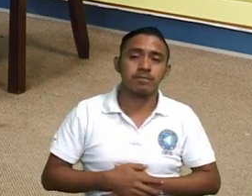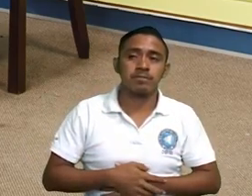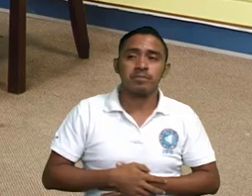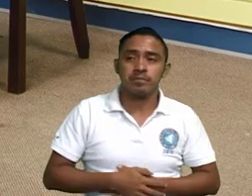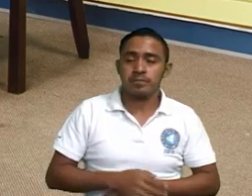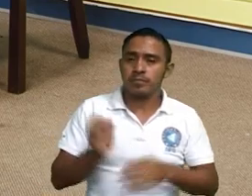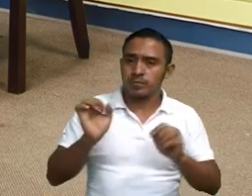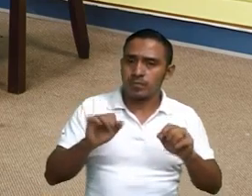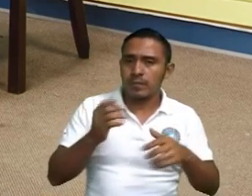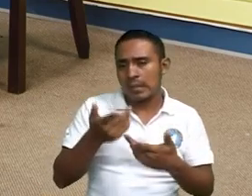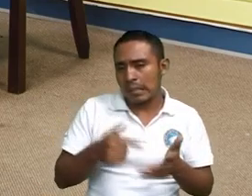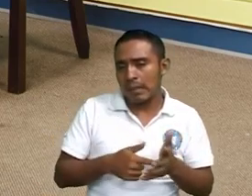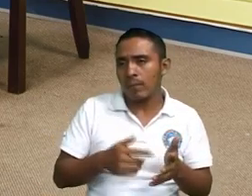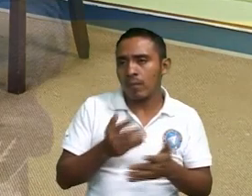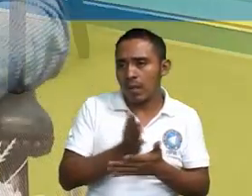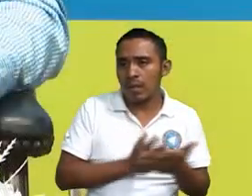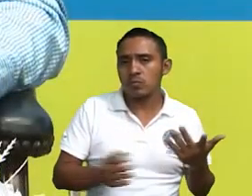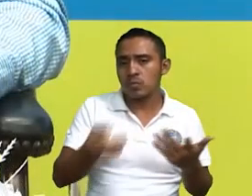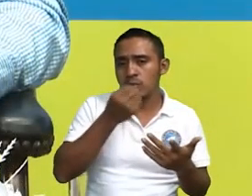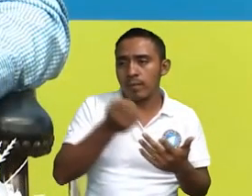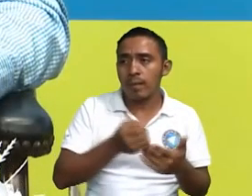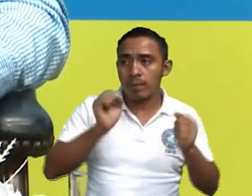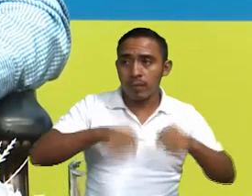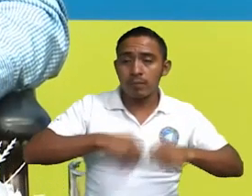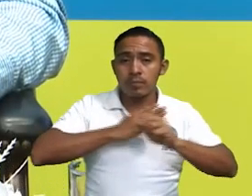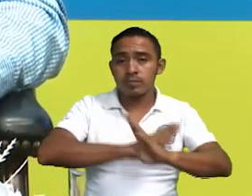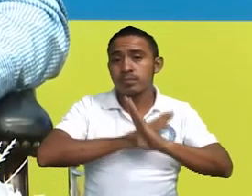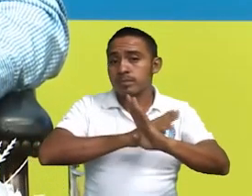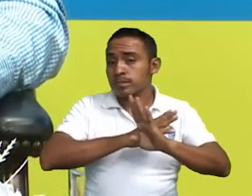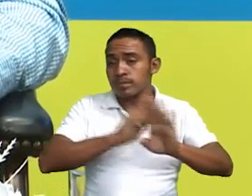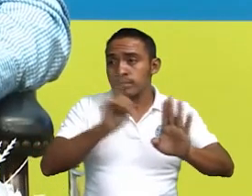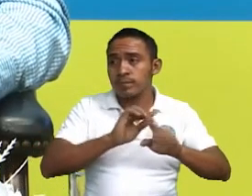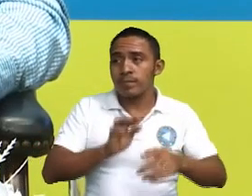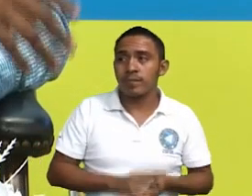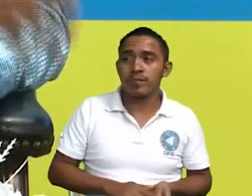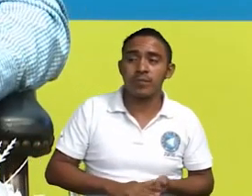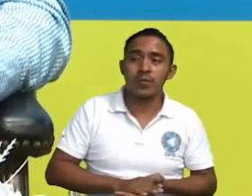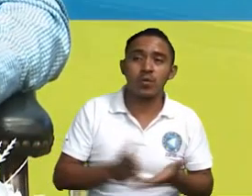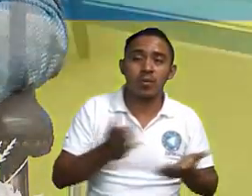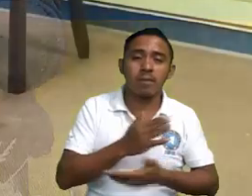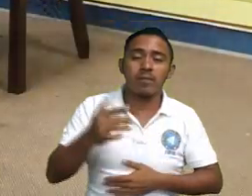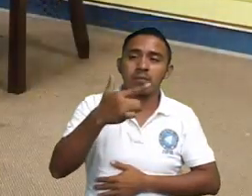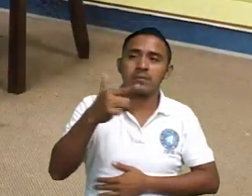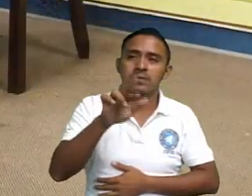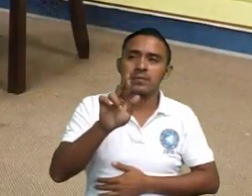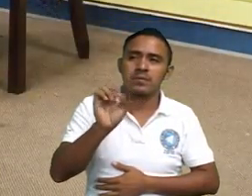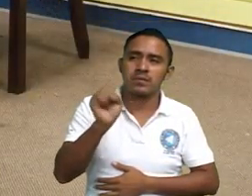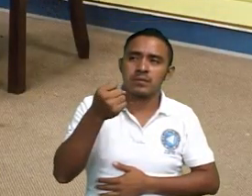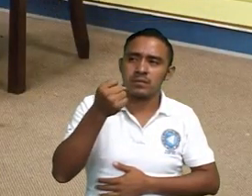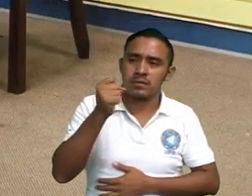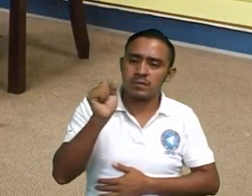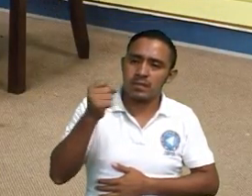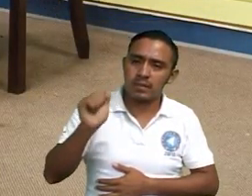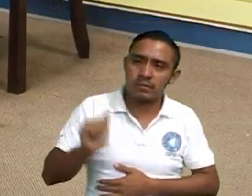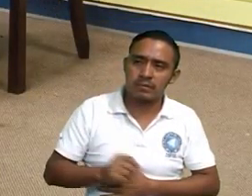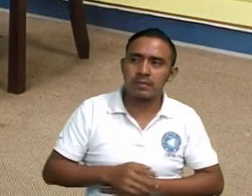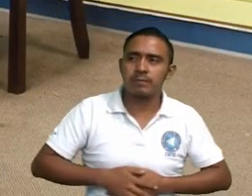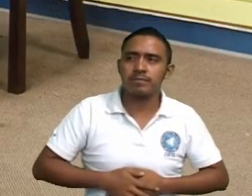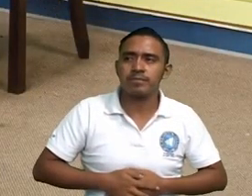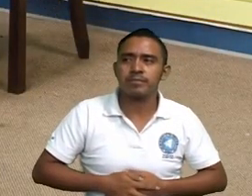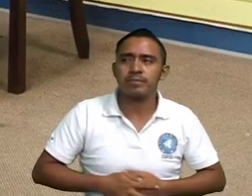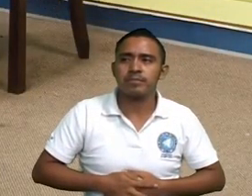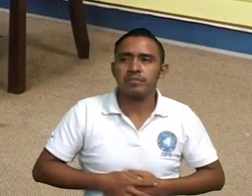Hay alimentos que nosotros también podemos evitar, doctor, para evitar. La grasa. ¿No? Y por ejemplo, el café también, la gaseosa.